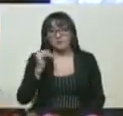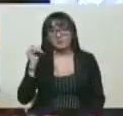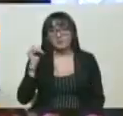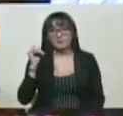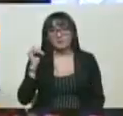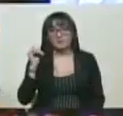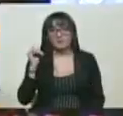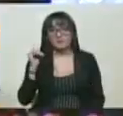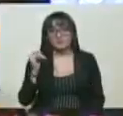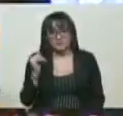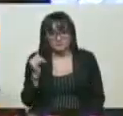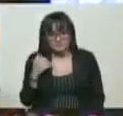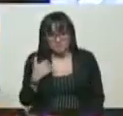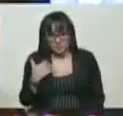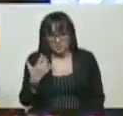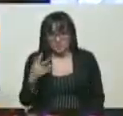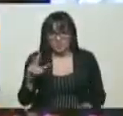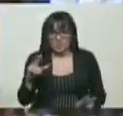menos a presidente.